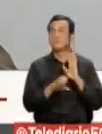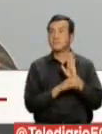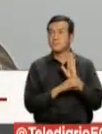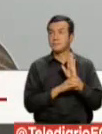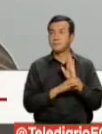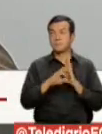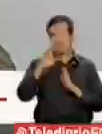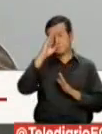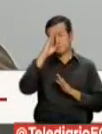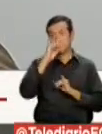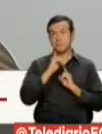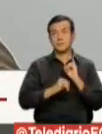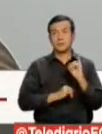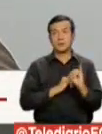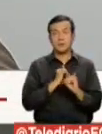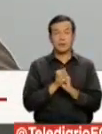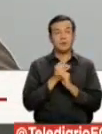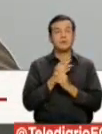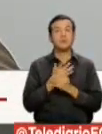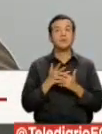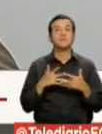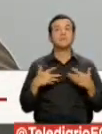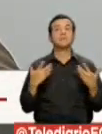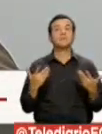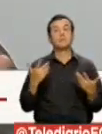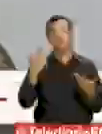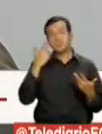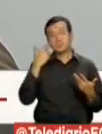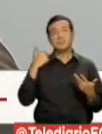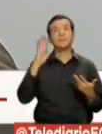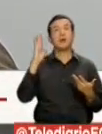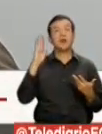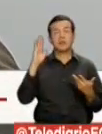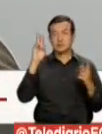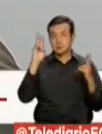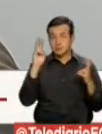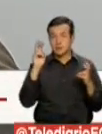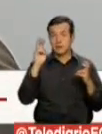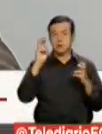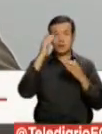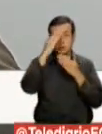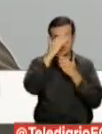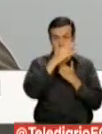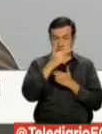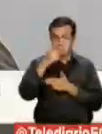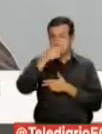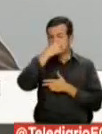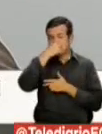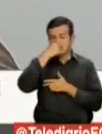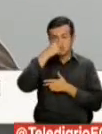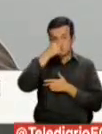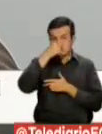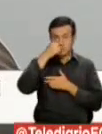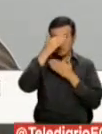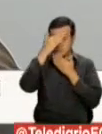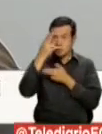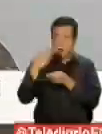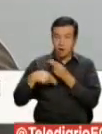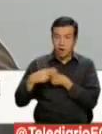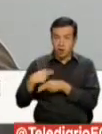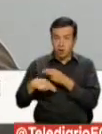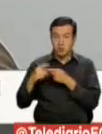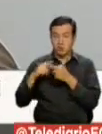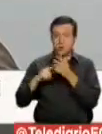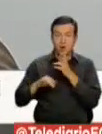la Policía Internacional tienden que ver más con terrorismo, delincuencia organizada, lavado de